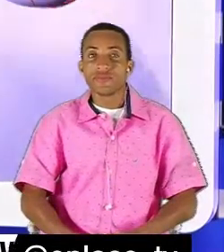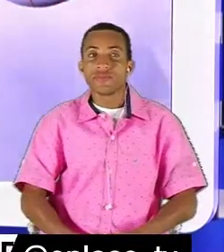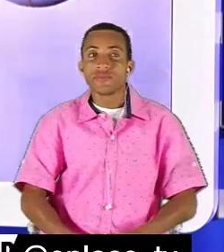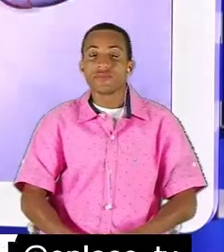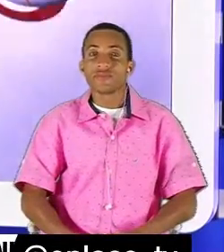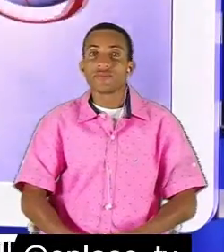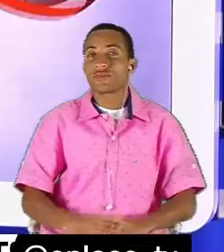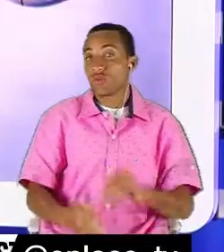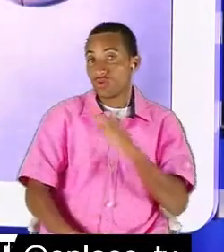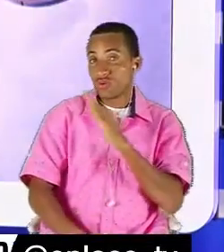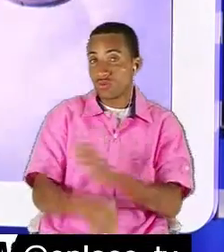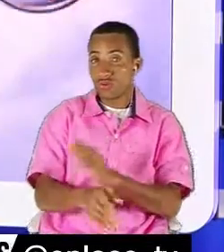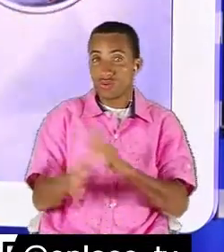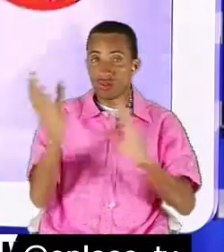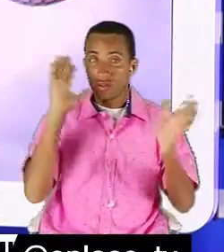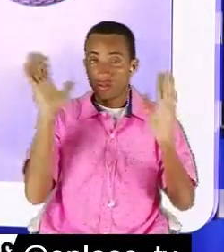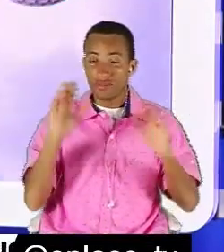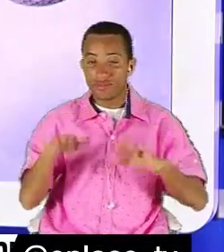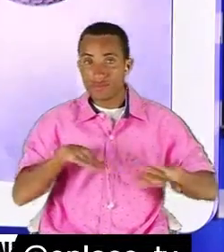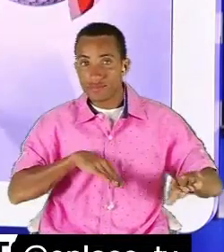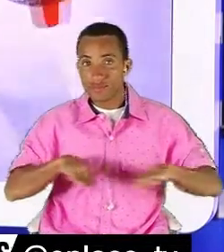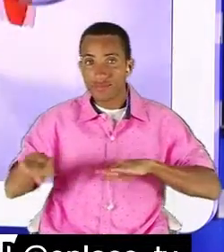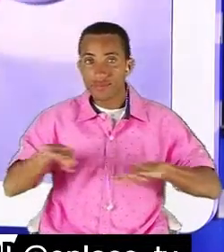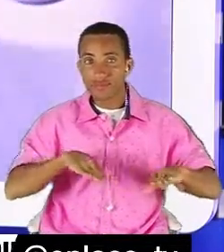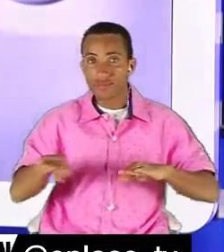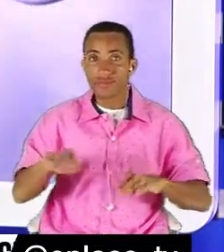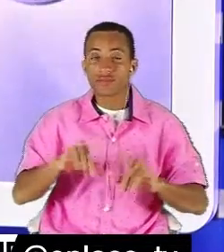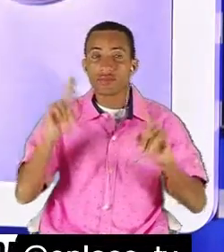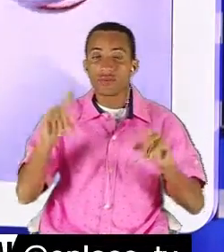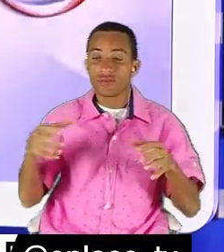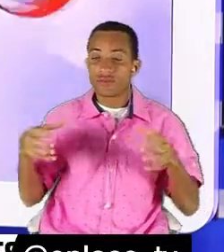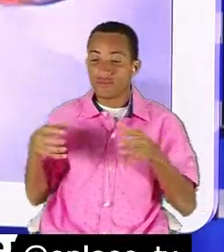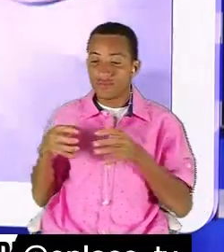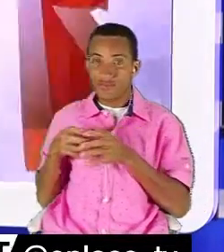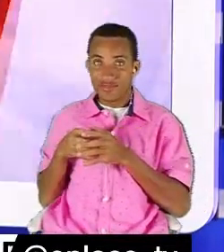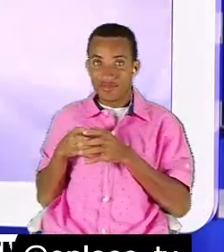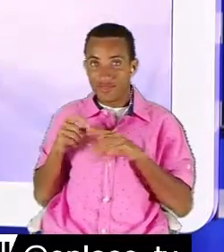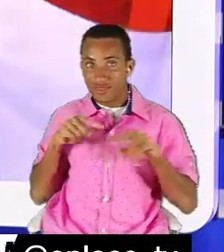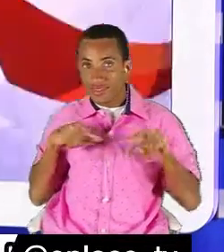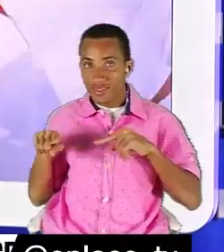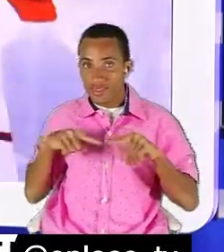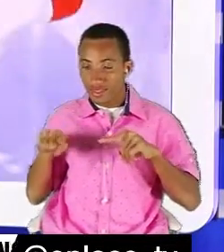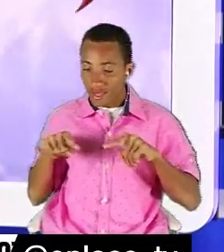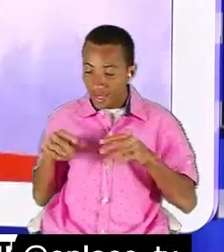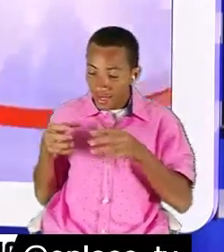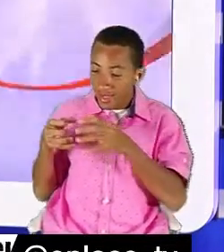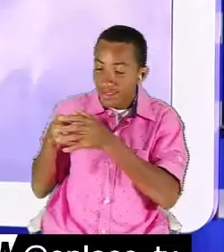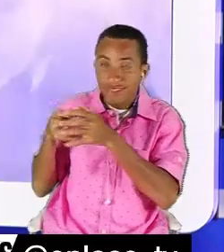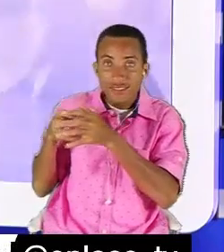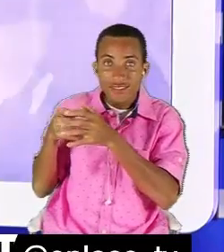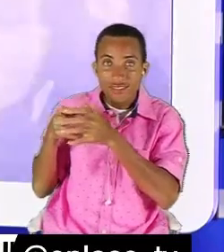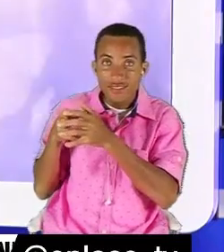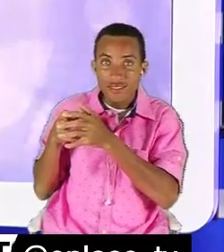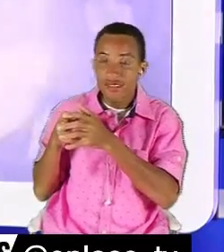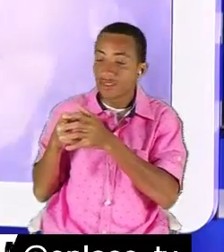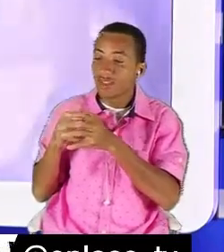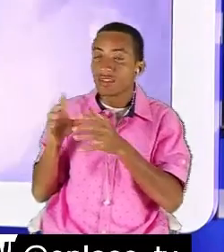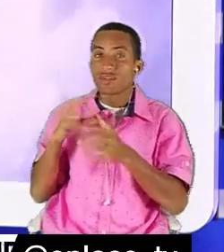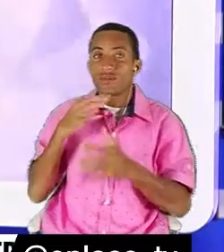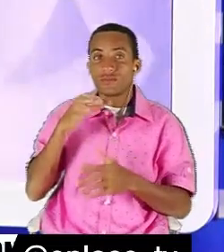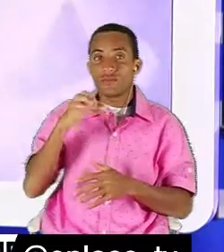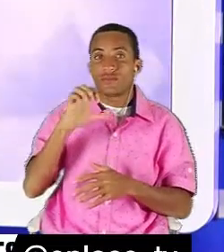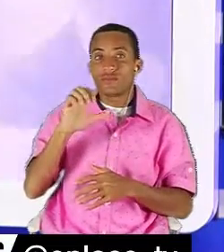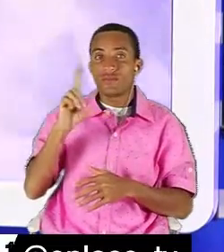o continuemos hablando de patinaje, pero ya del cuerpo técnico de la selección Santander, cuerpo técnico que es integrado por Pedro